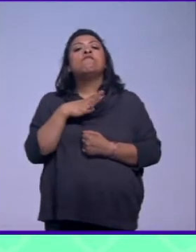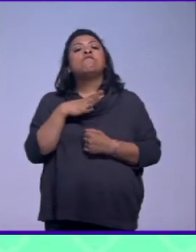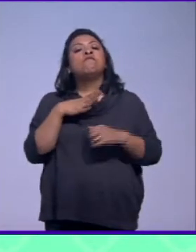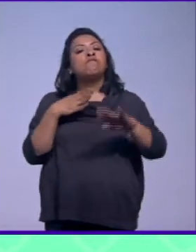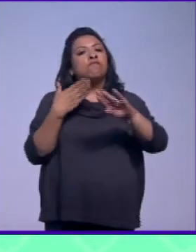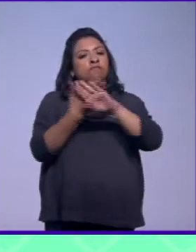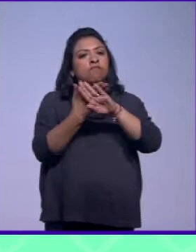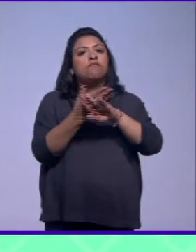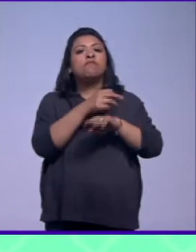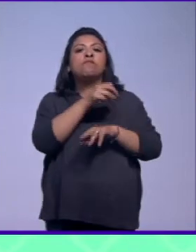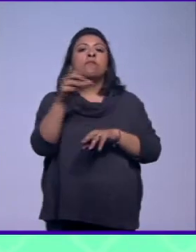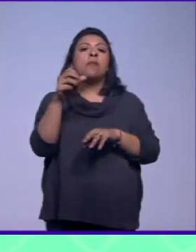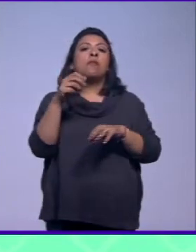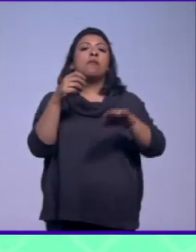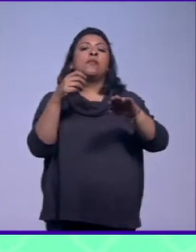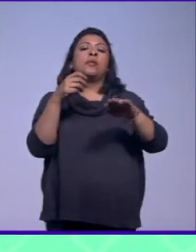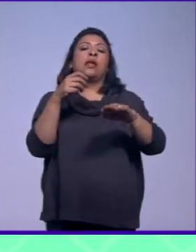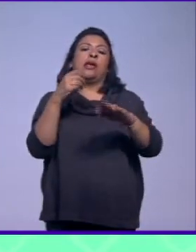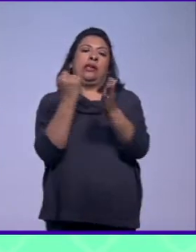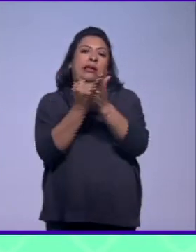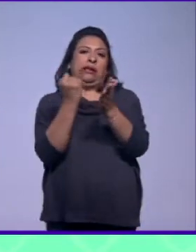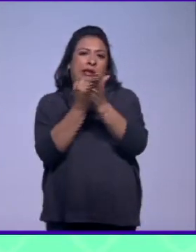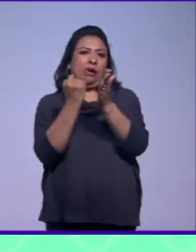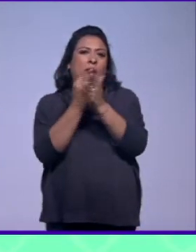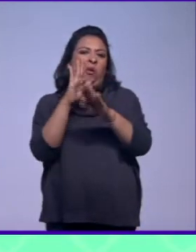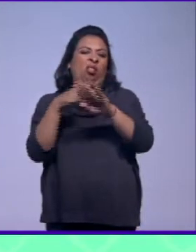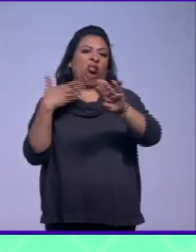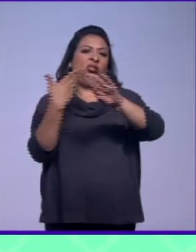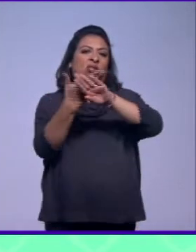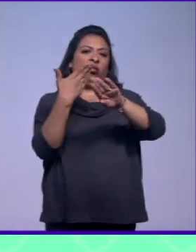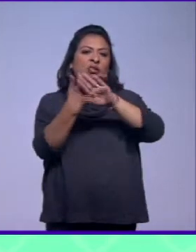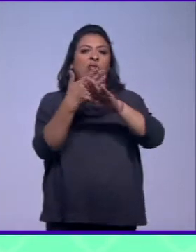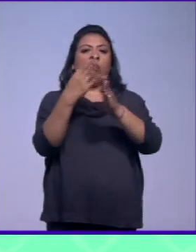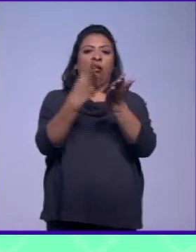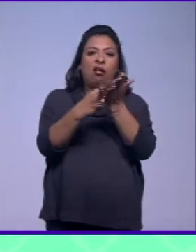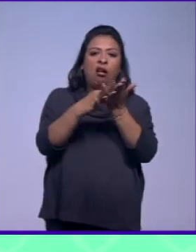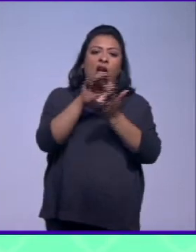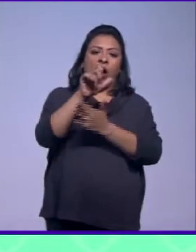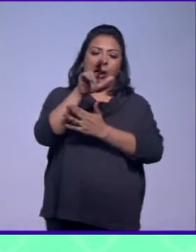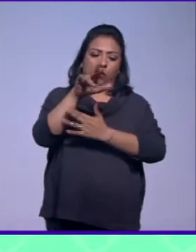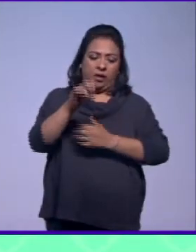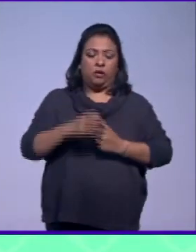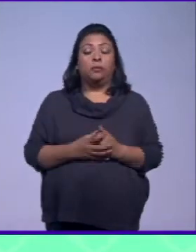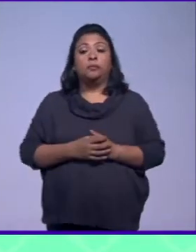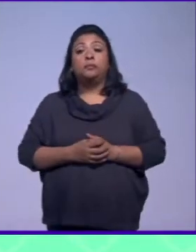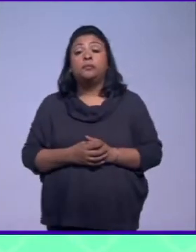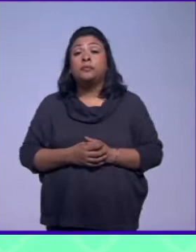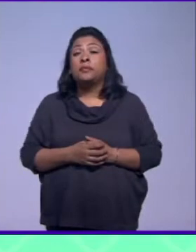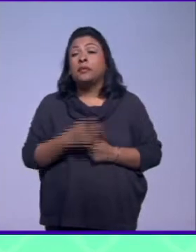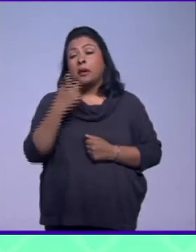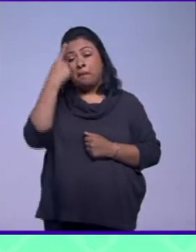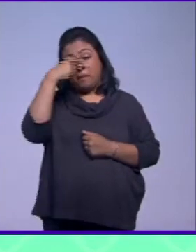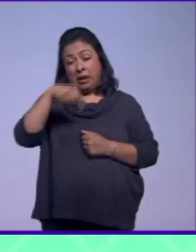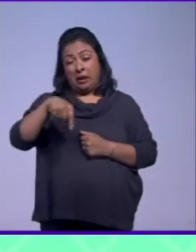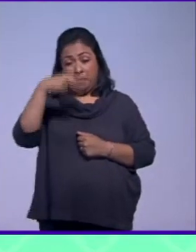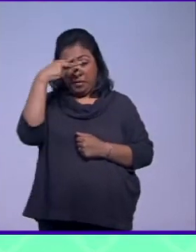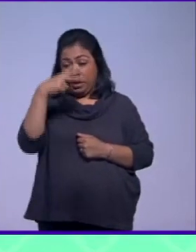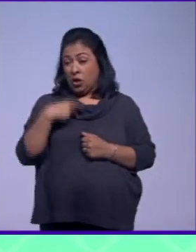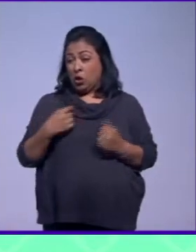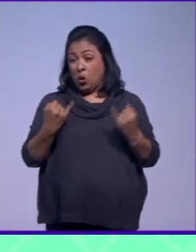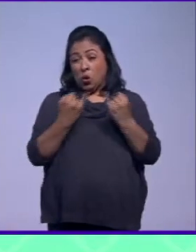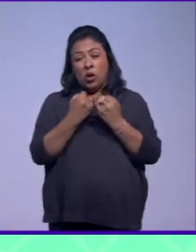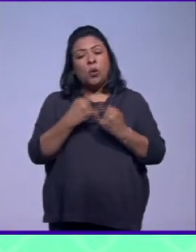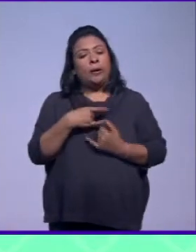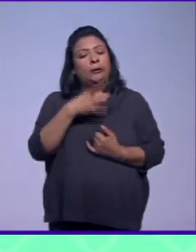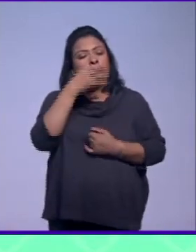represalias en contra eeuu por la elevación de arancel del acero y del aluminio esto para méxico también hay